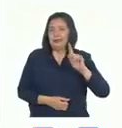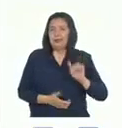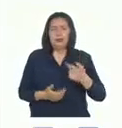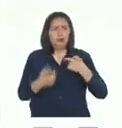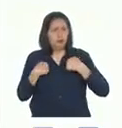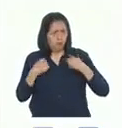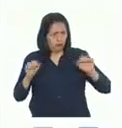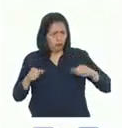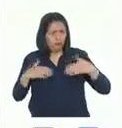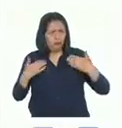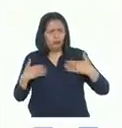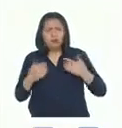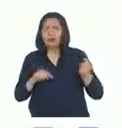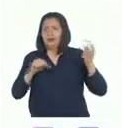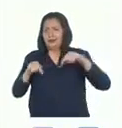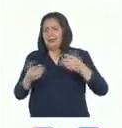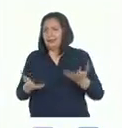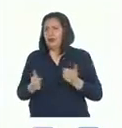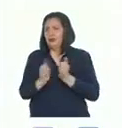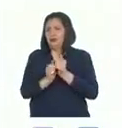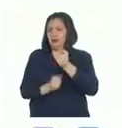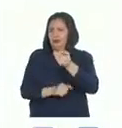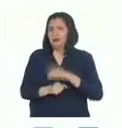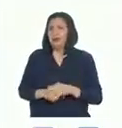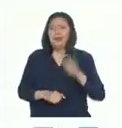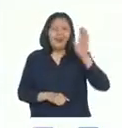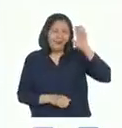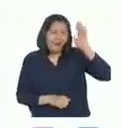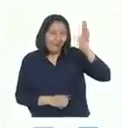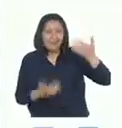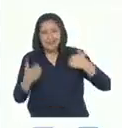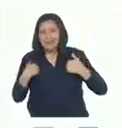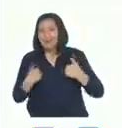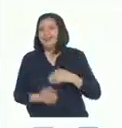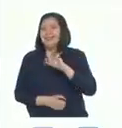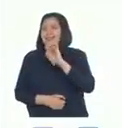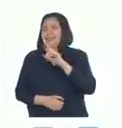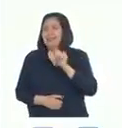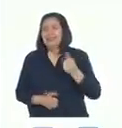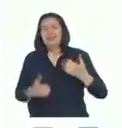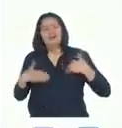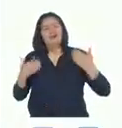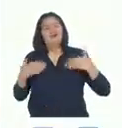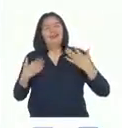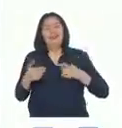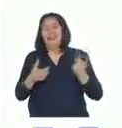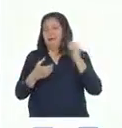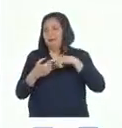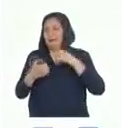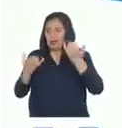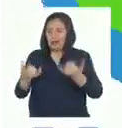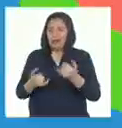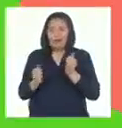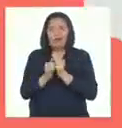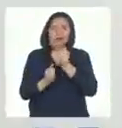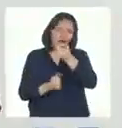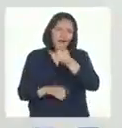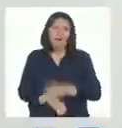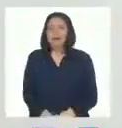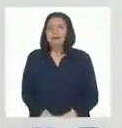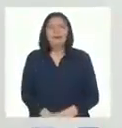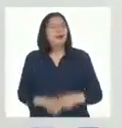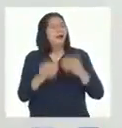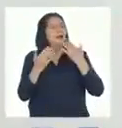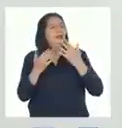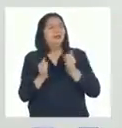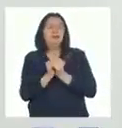Estoy muy contenta de estar con ustedes. Hola, soy Sara y estoy feliz de participar hoy con ustedes.